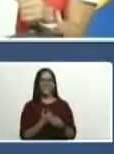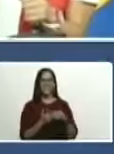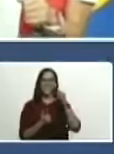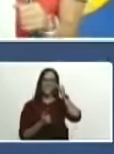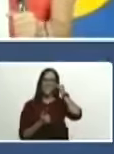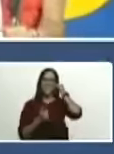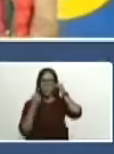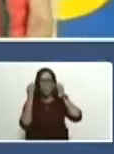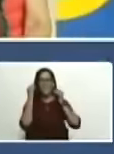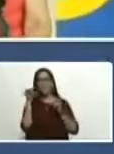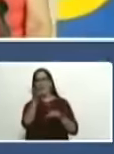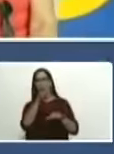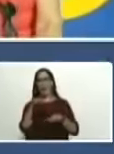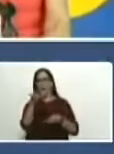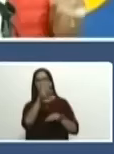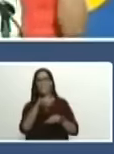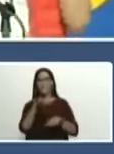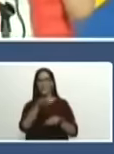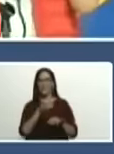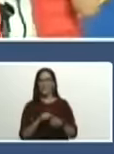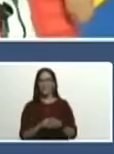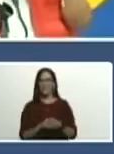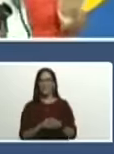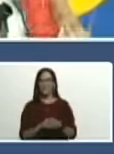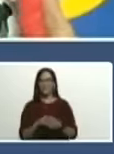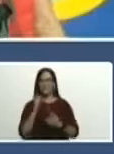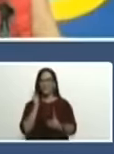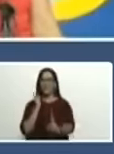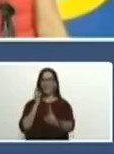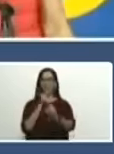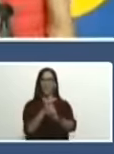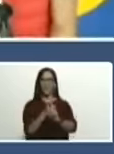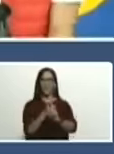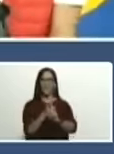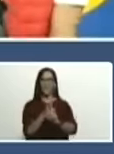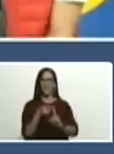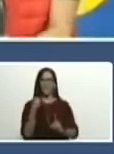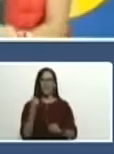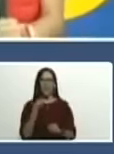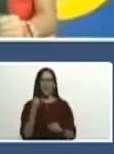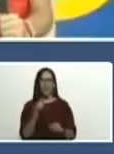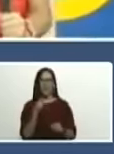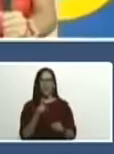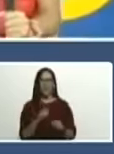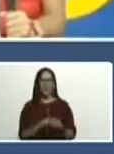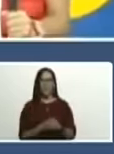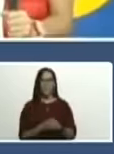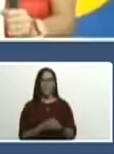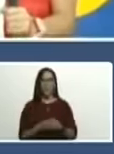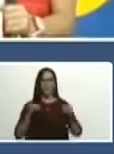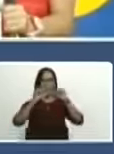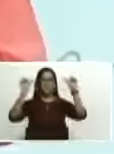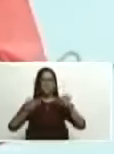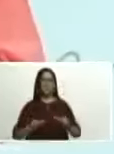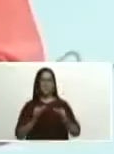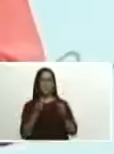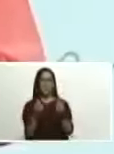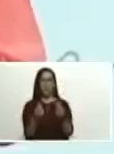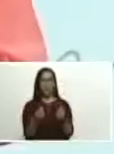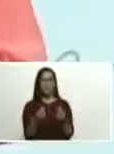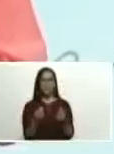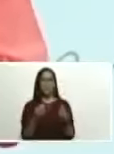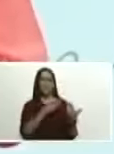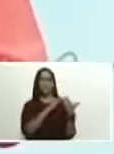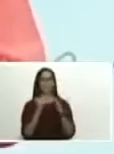que me ibas a marear. Dime en lo concreto, ¿cómo garantizar un sistema comercial de